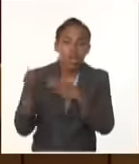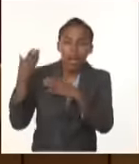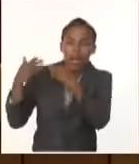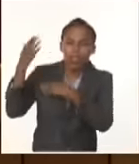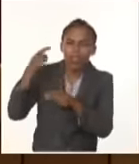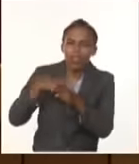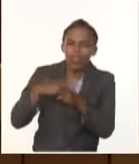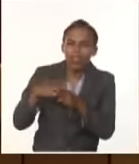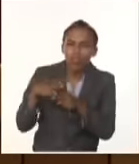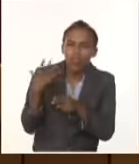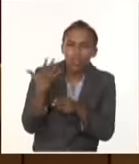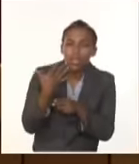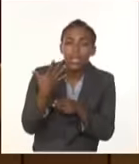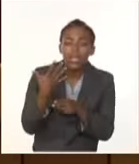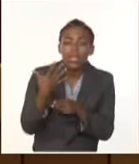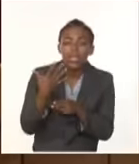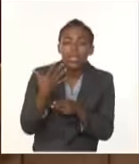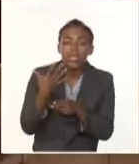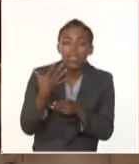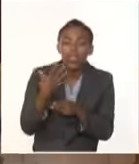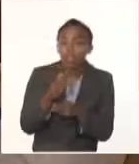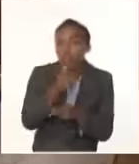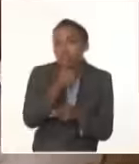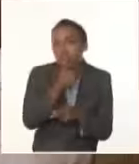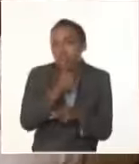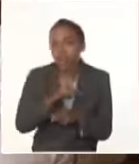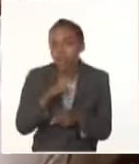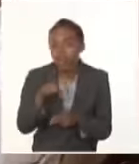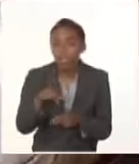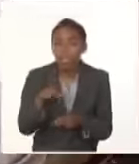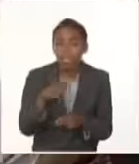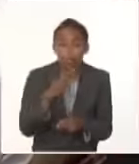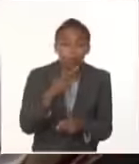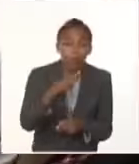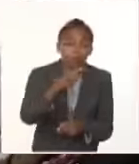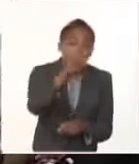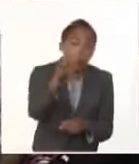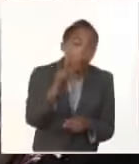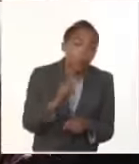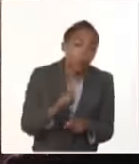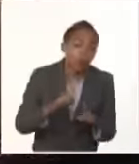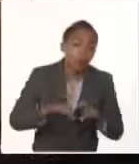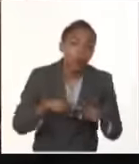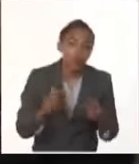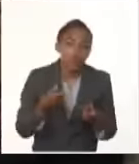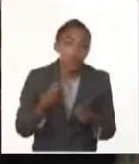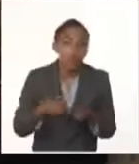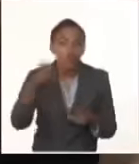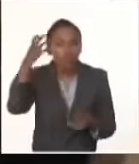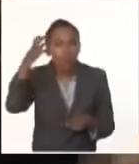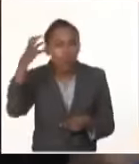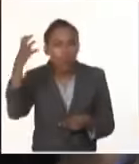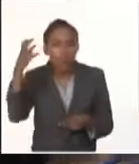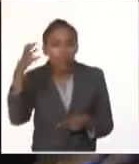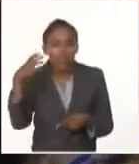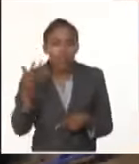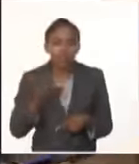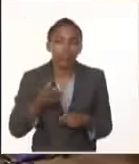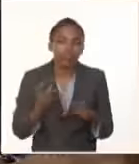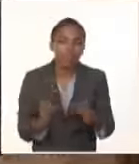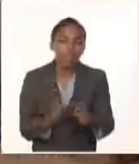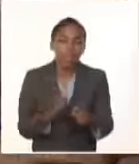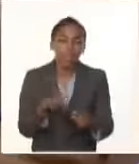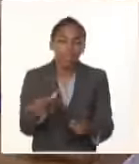que contestar estas preguntas, porque no existe otro gobierno sometido a una guerra de igual naturaleza,